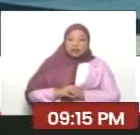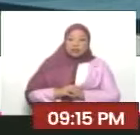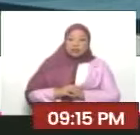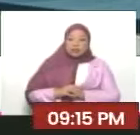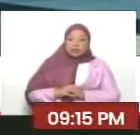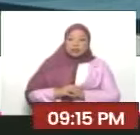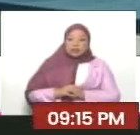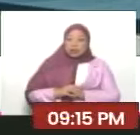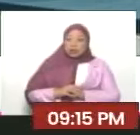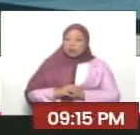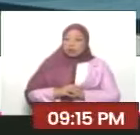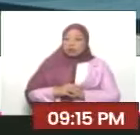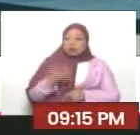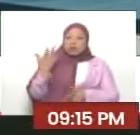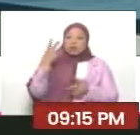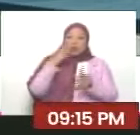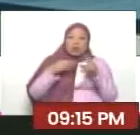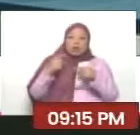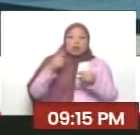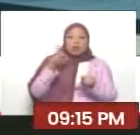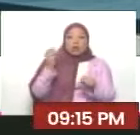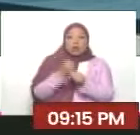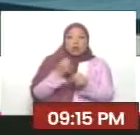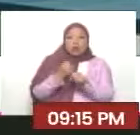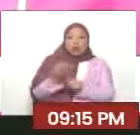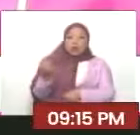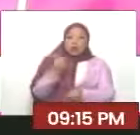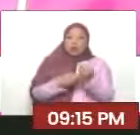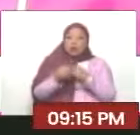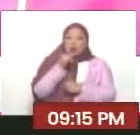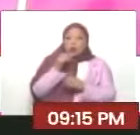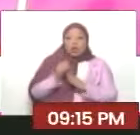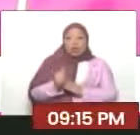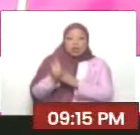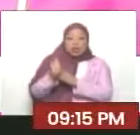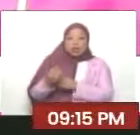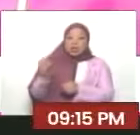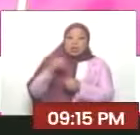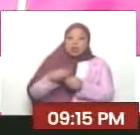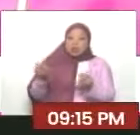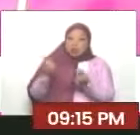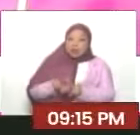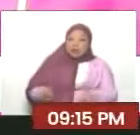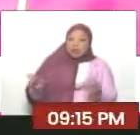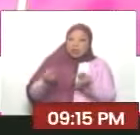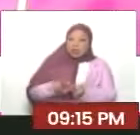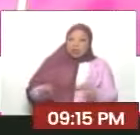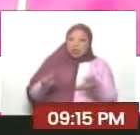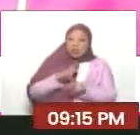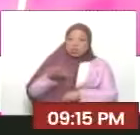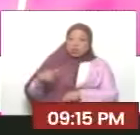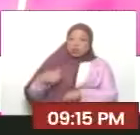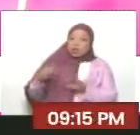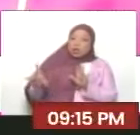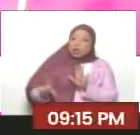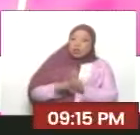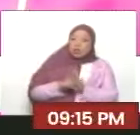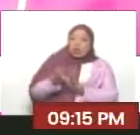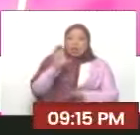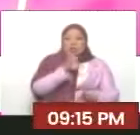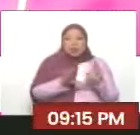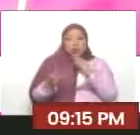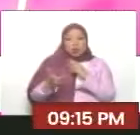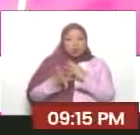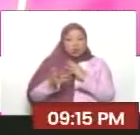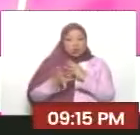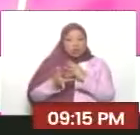Y que esta experiencia se multiplique por miles y que sean ellos los que lideren ese centro de investigación. Porque nuestra Ley Orgánica de Ciencia y